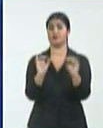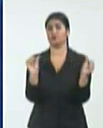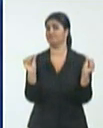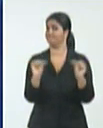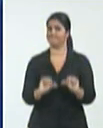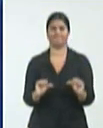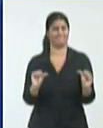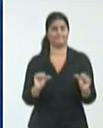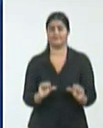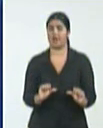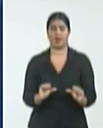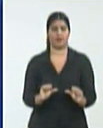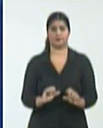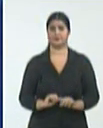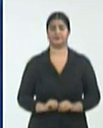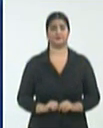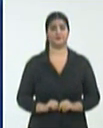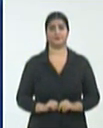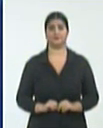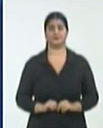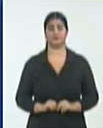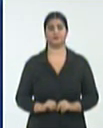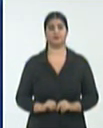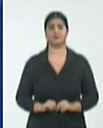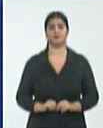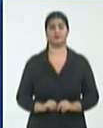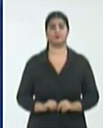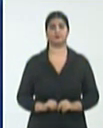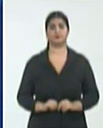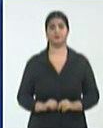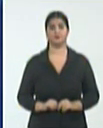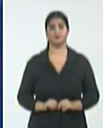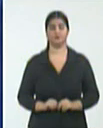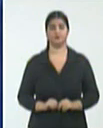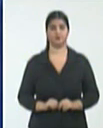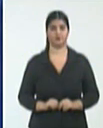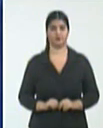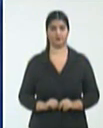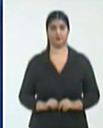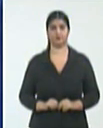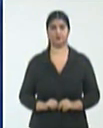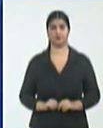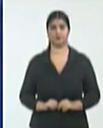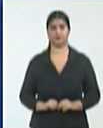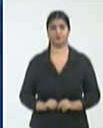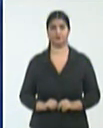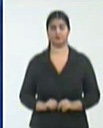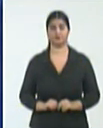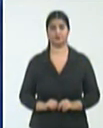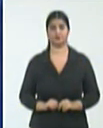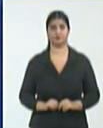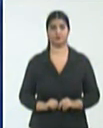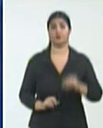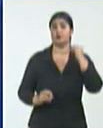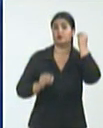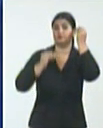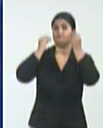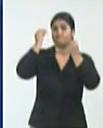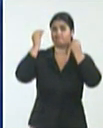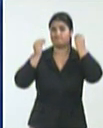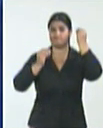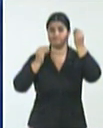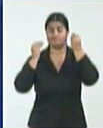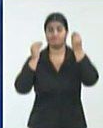viéndolo con la objetividad de lo que representa, creo que es un llamado para que realmente